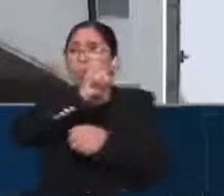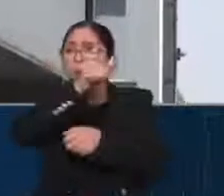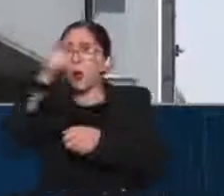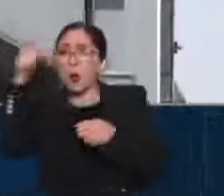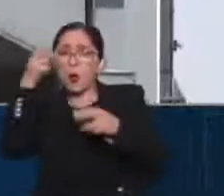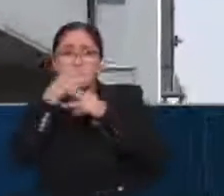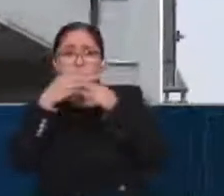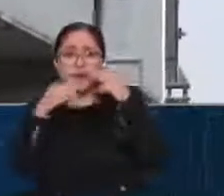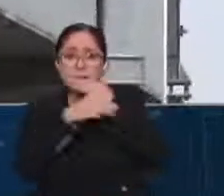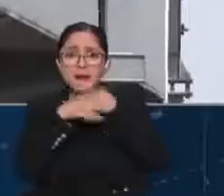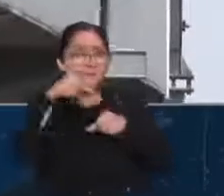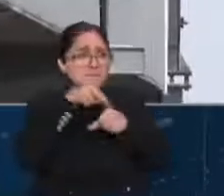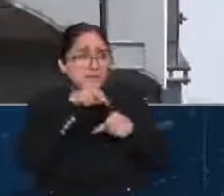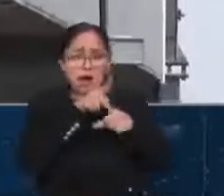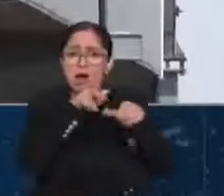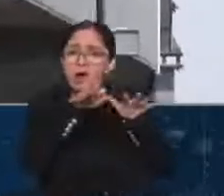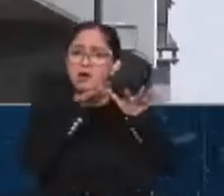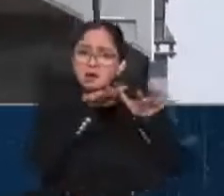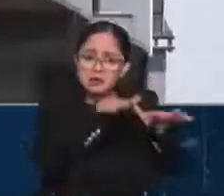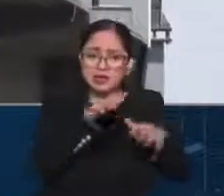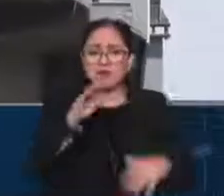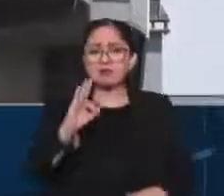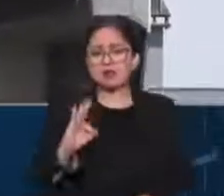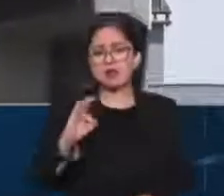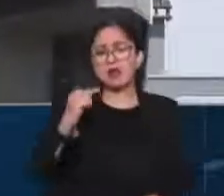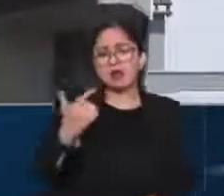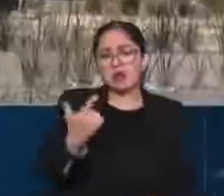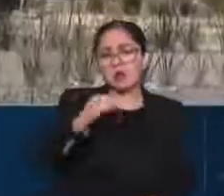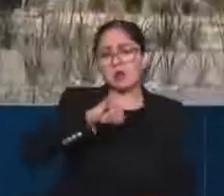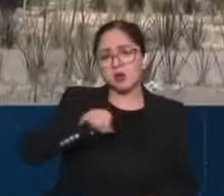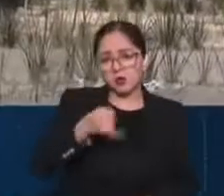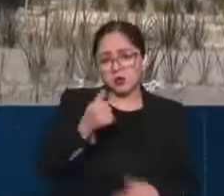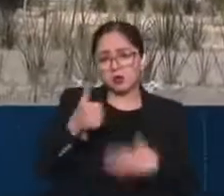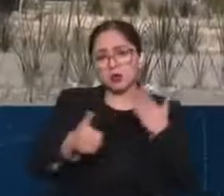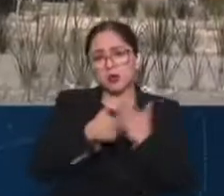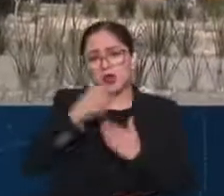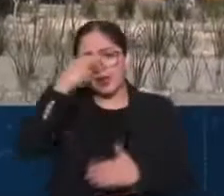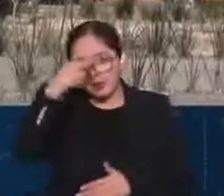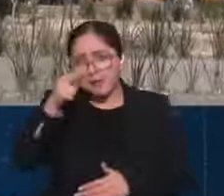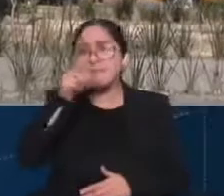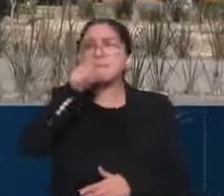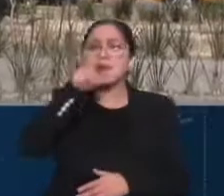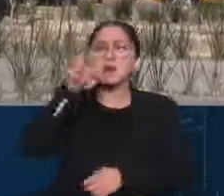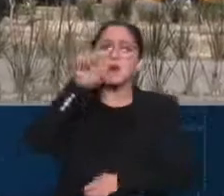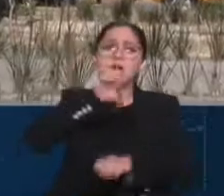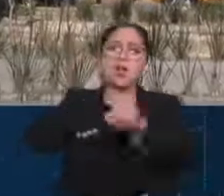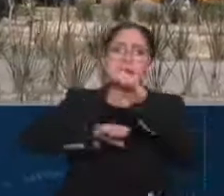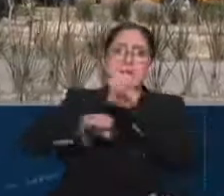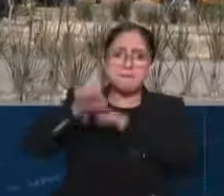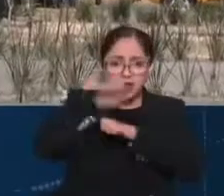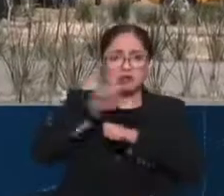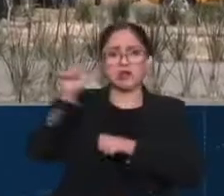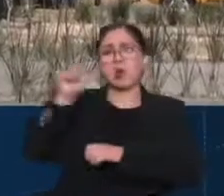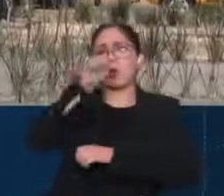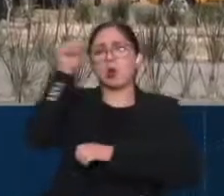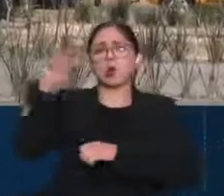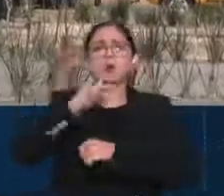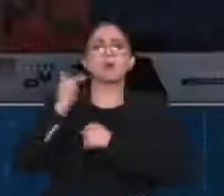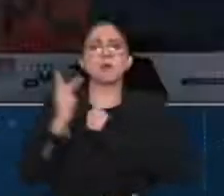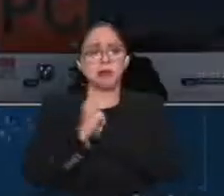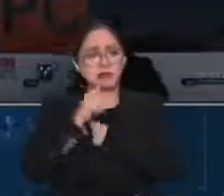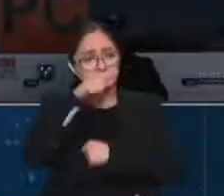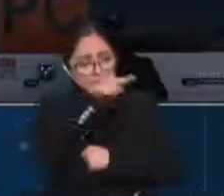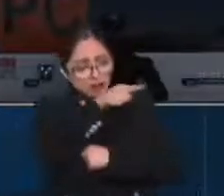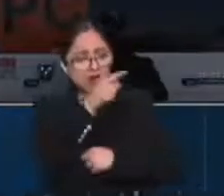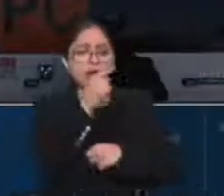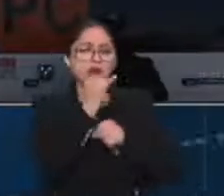peritajes tanto de la Fiscalía General de la Justicia Capitalina como de la empresa externa internacional DNB, que fue contratada para fortalecer las